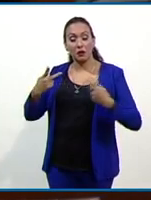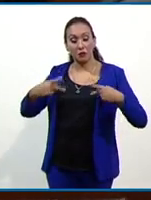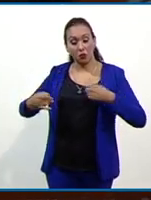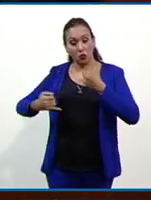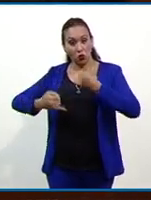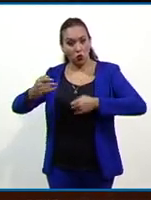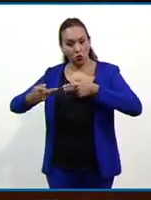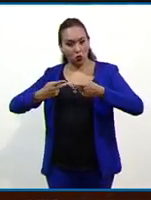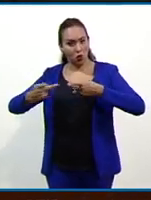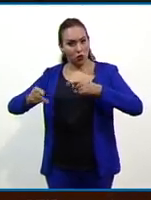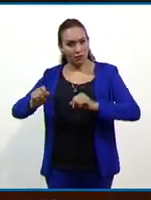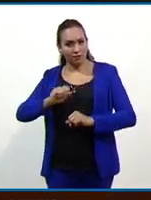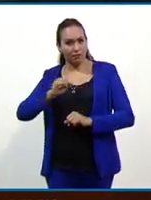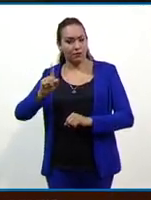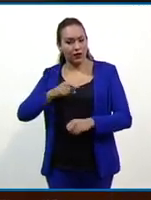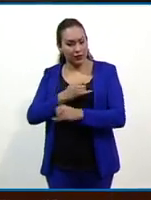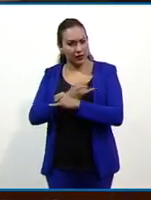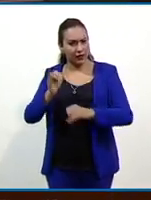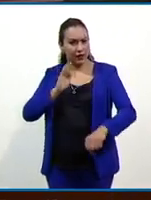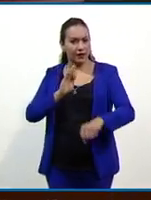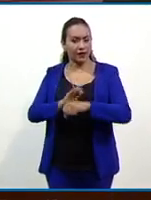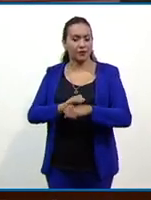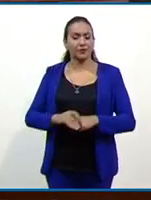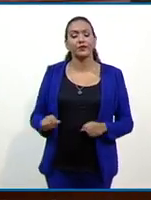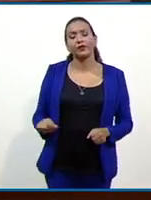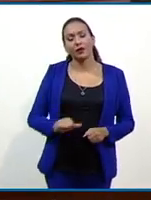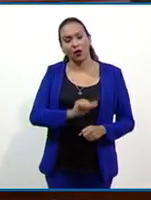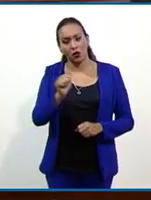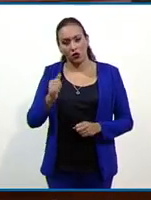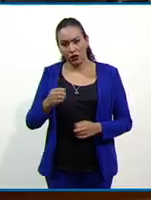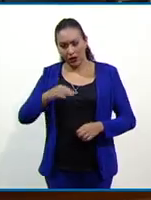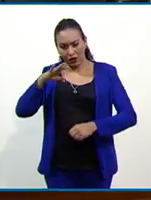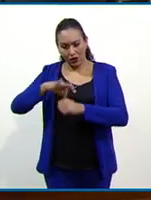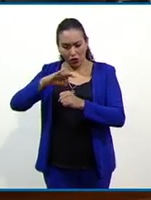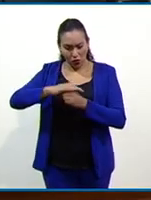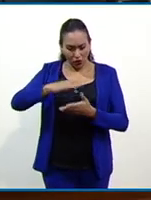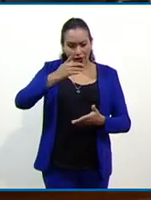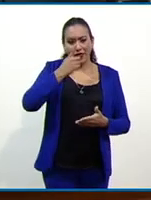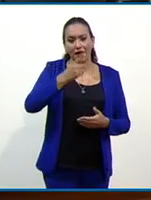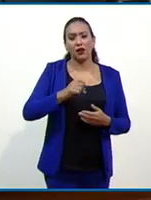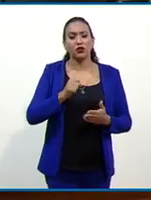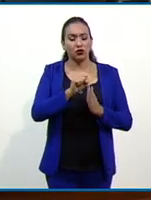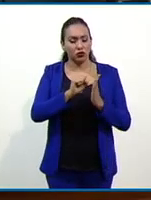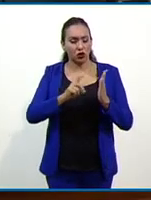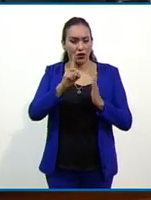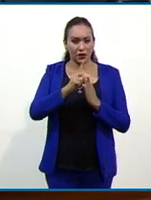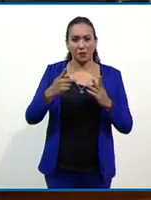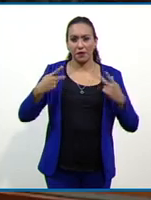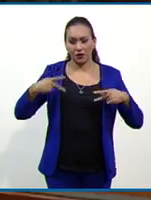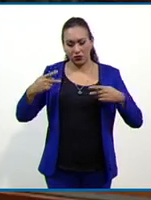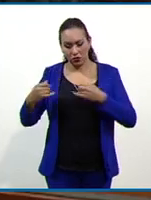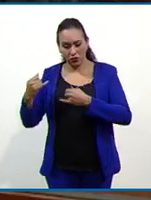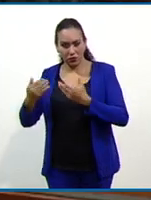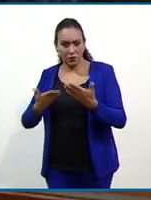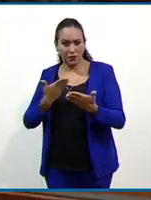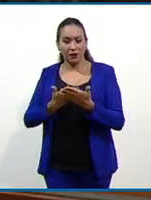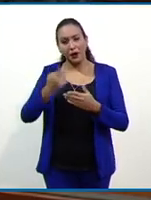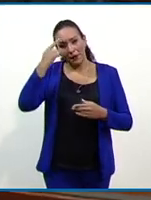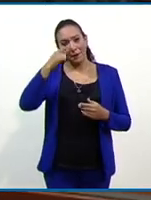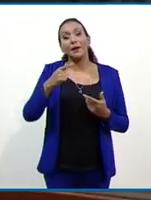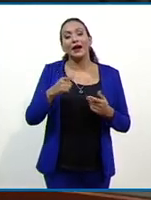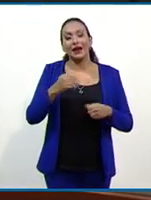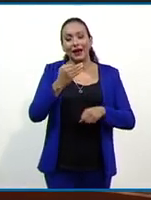parte, también por mayoría de votos, el Pleno determinó que quedó sin materia la solicitud que hicieron personas juzgadoras para suspender el